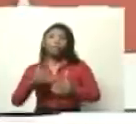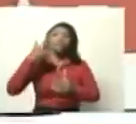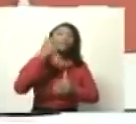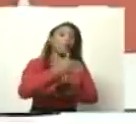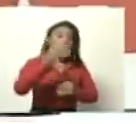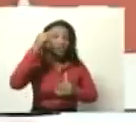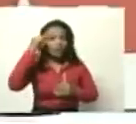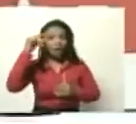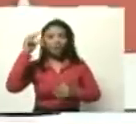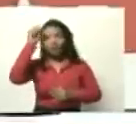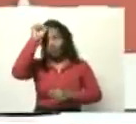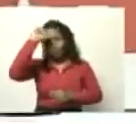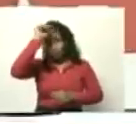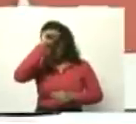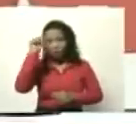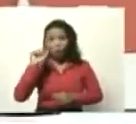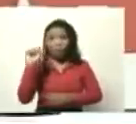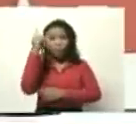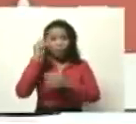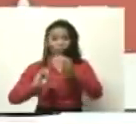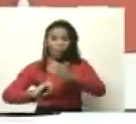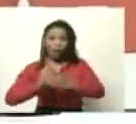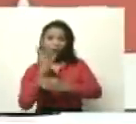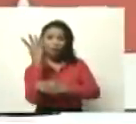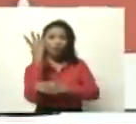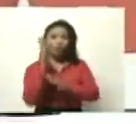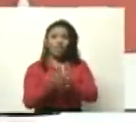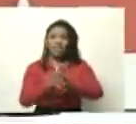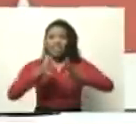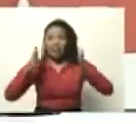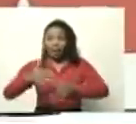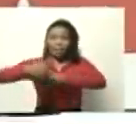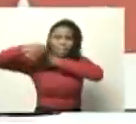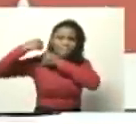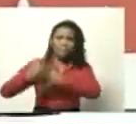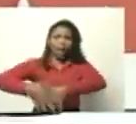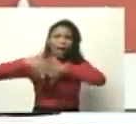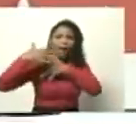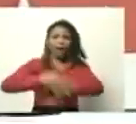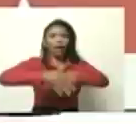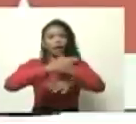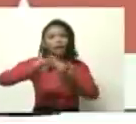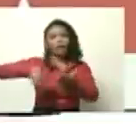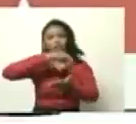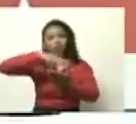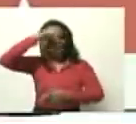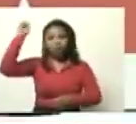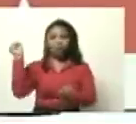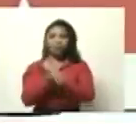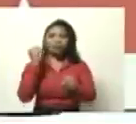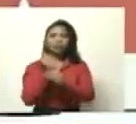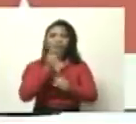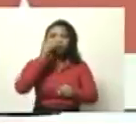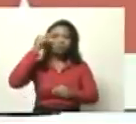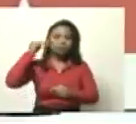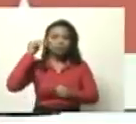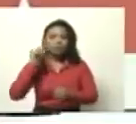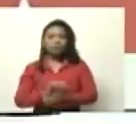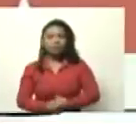domingo, 1 de mayo, una gran marcha nacional de los trabajadores y las